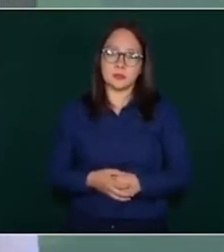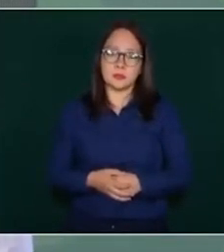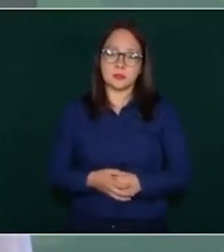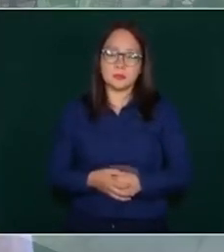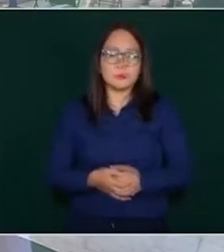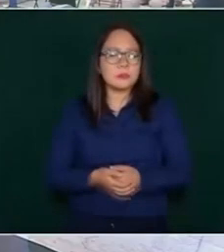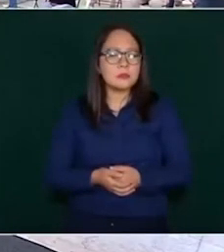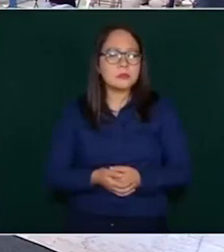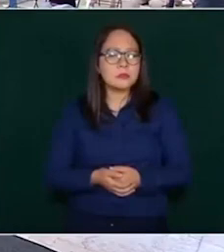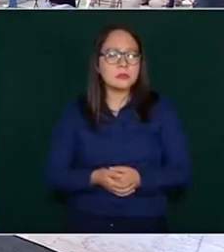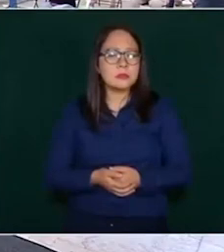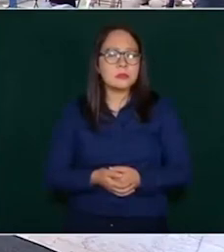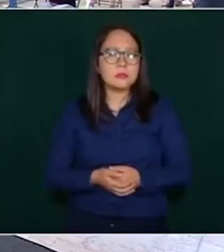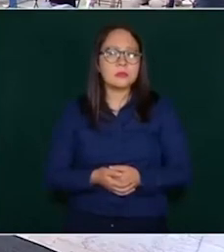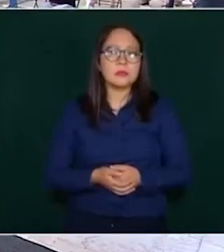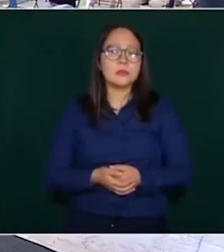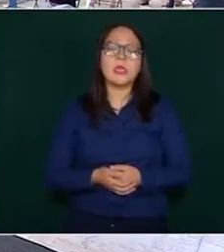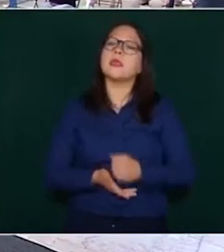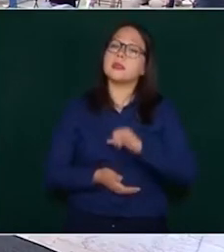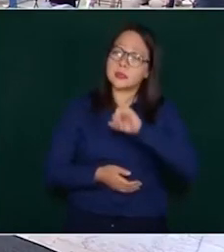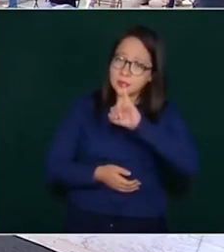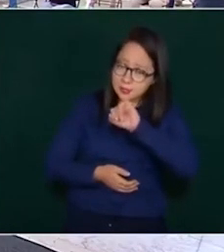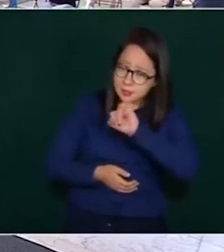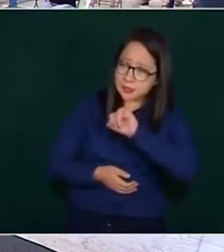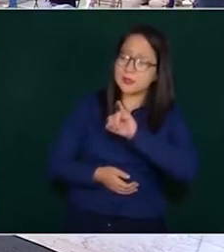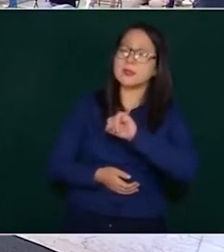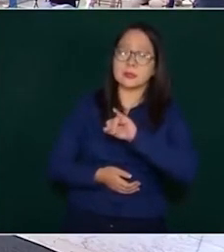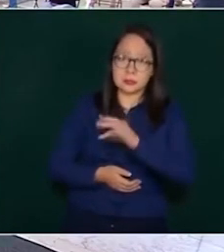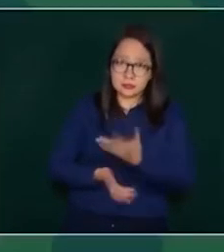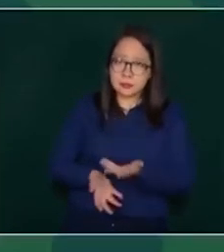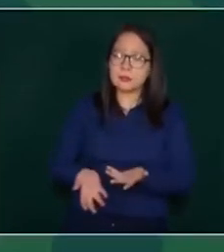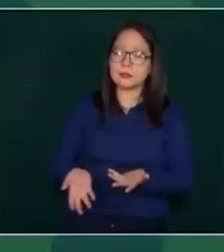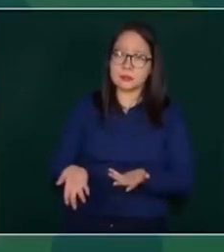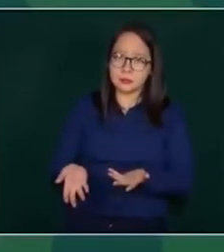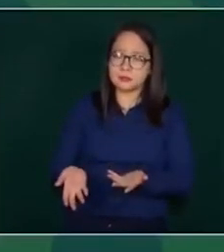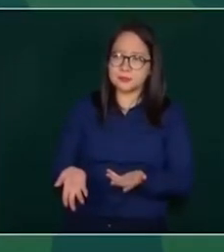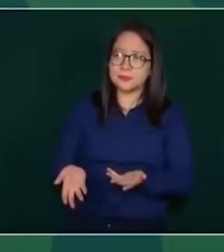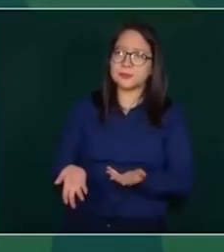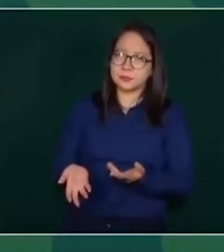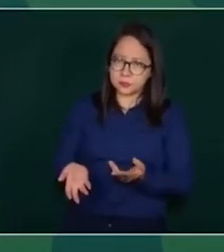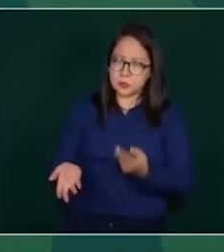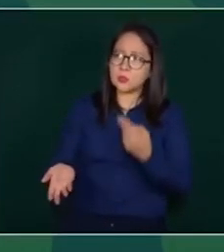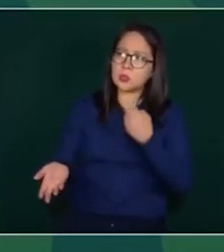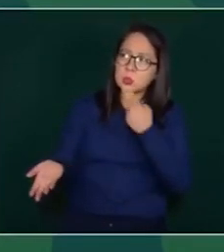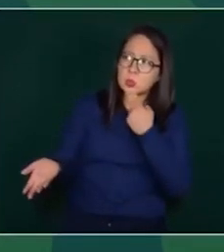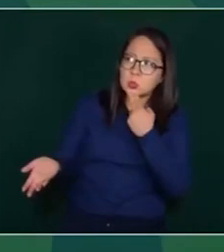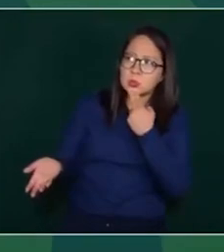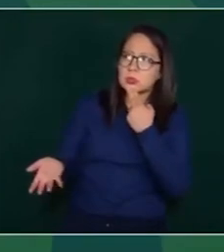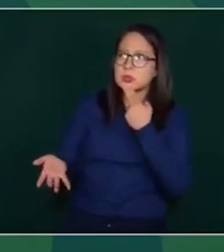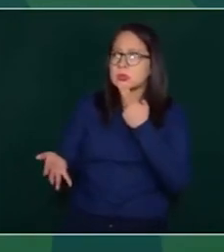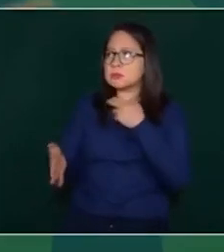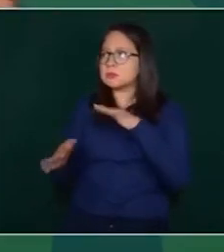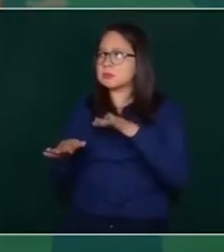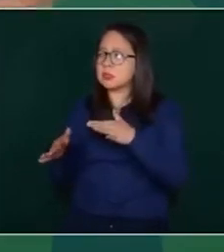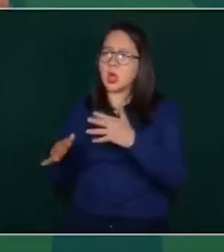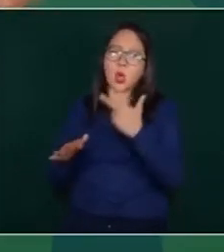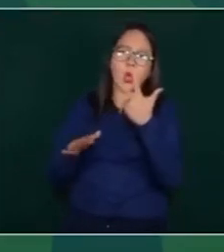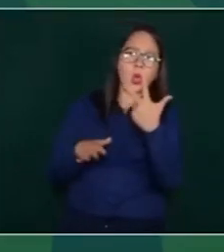¿Cómo? Ah, sí, y se usa y tiene como 8 o 10 vuelos los